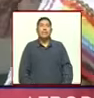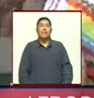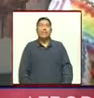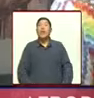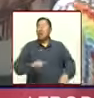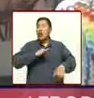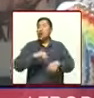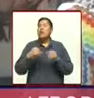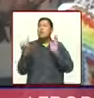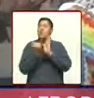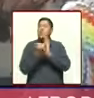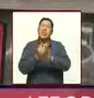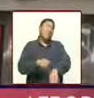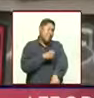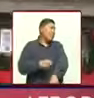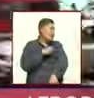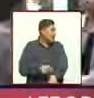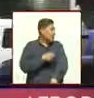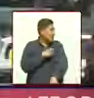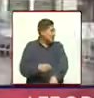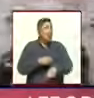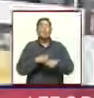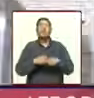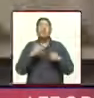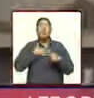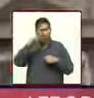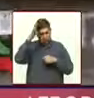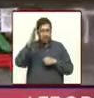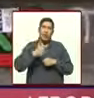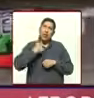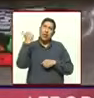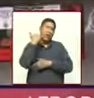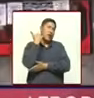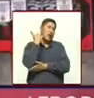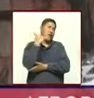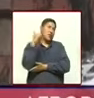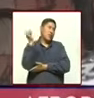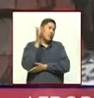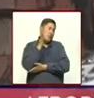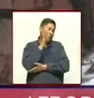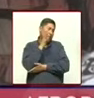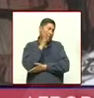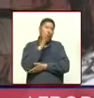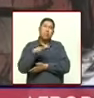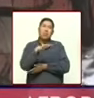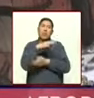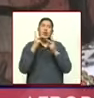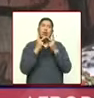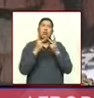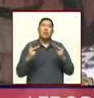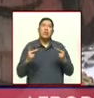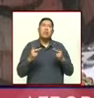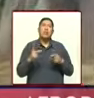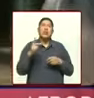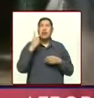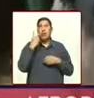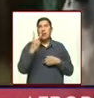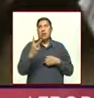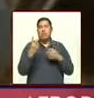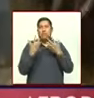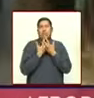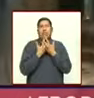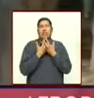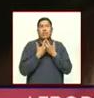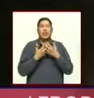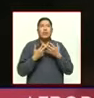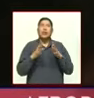Sí, yo me identifico justamente con el pueblo afroboliviano. Mi papá es de allá, de los Yungas, y mi mamá es de la parte de Potosí, ¿no? Y ahí se ve el mestizaje